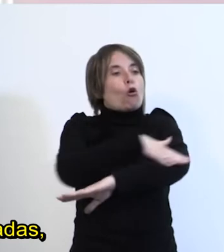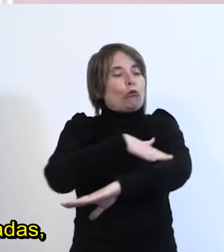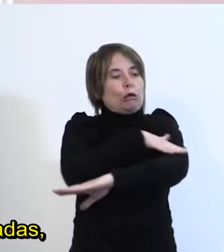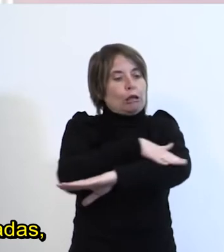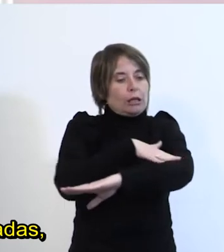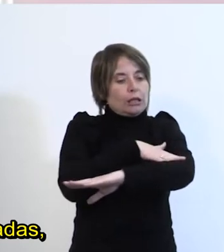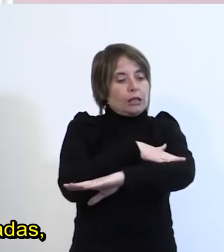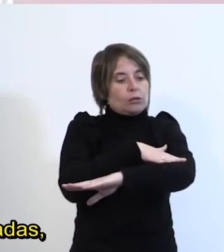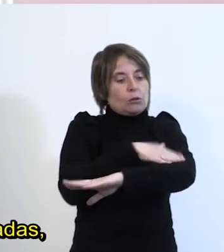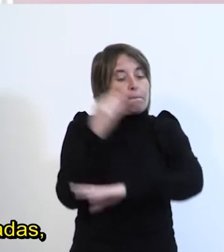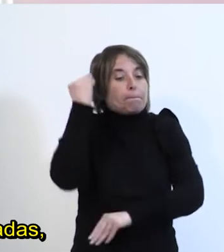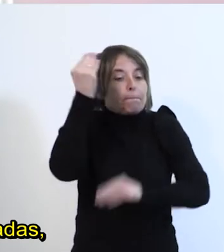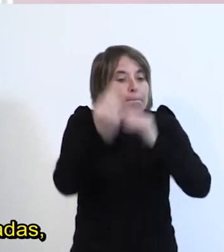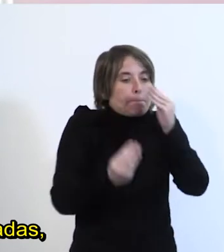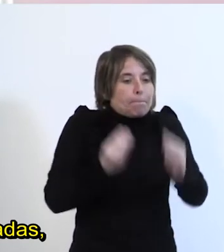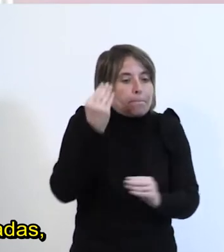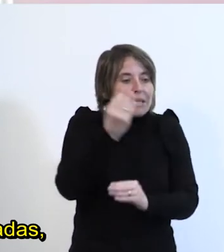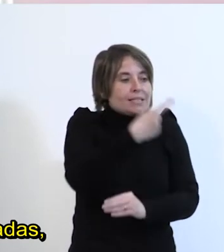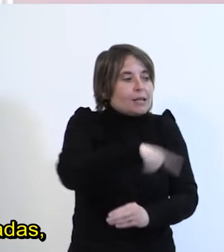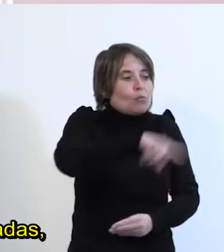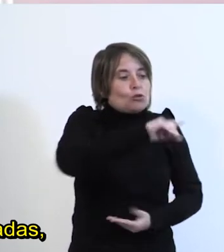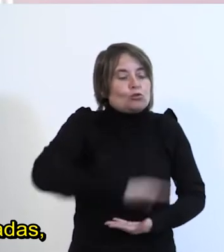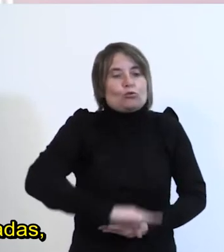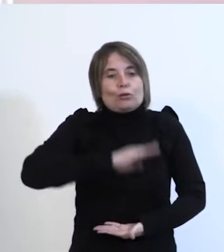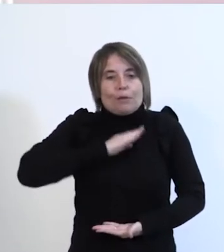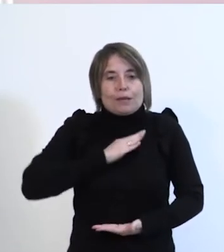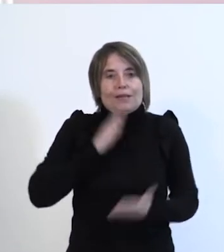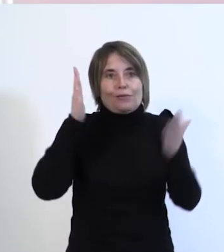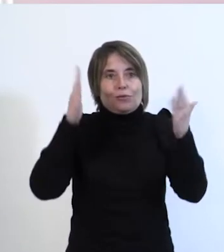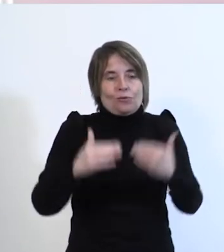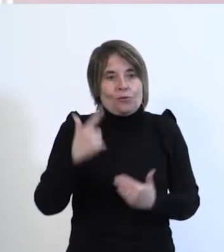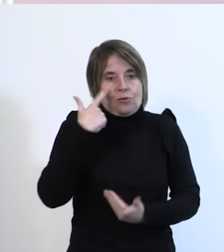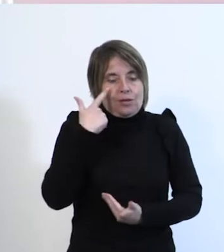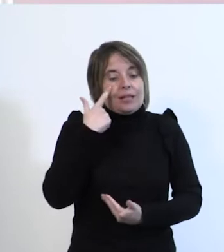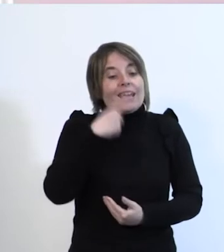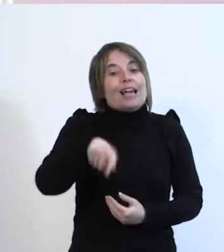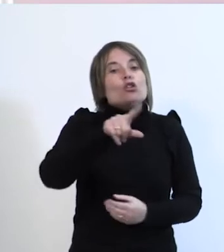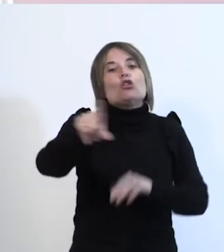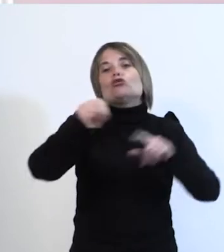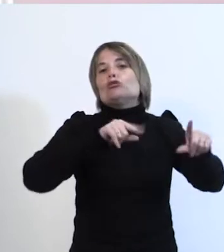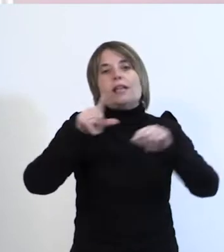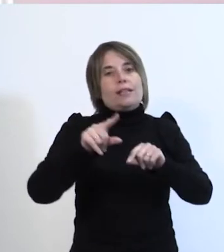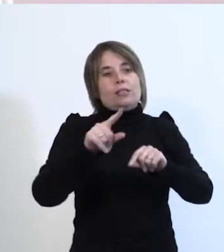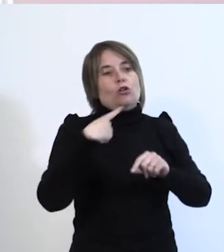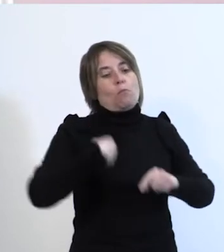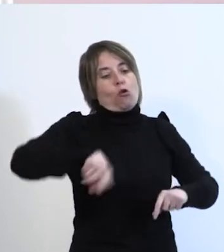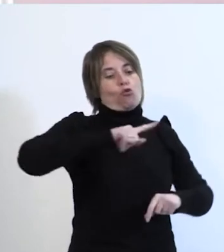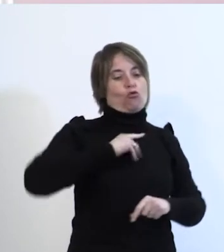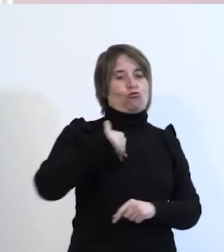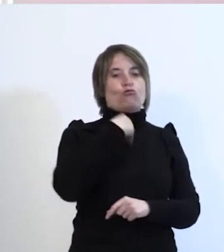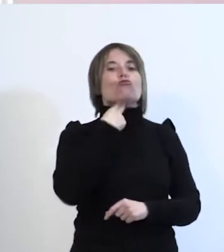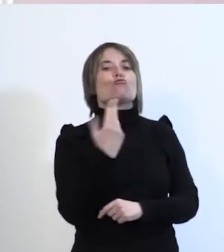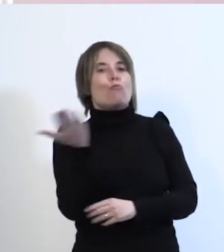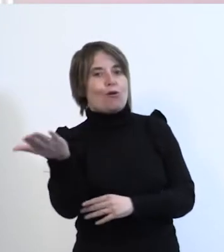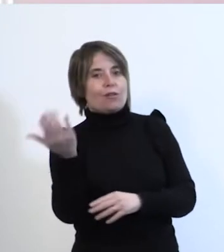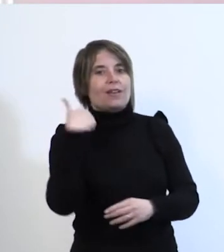un gobierno que considera que no estáis capacitadas, que no estamos capacitadas y que ellos van a decidir lo mejor para nosotras.